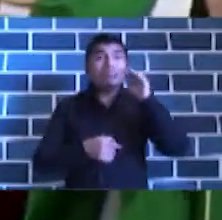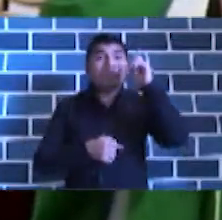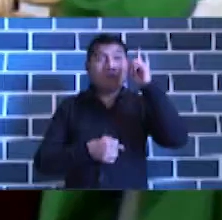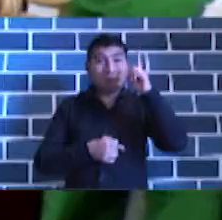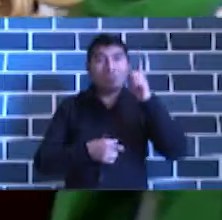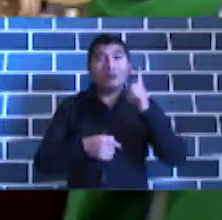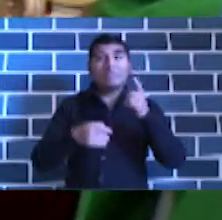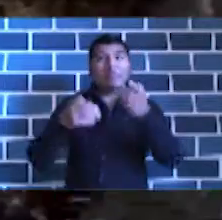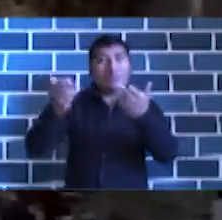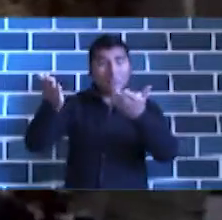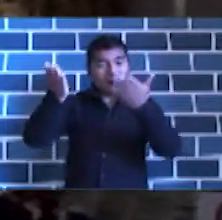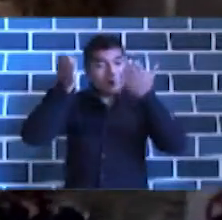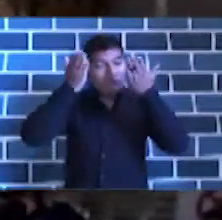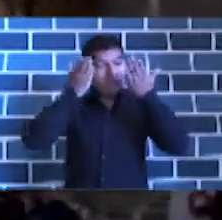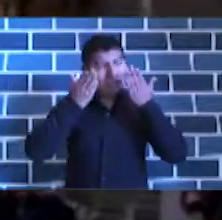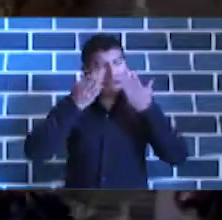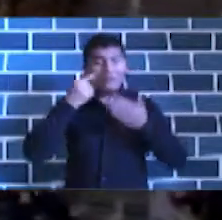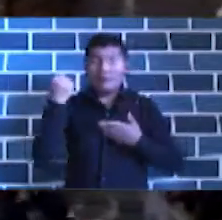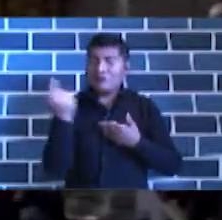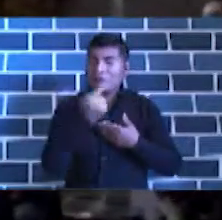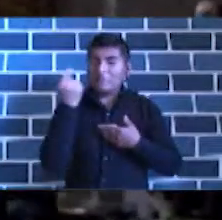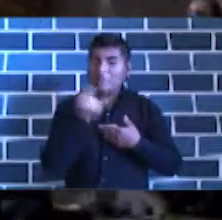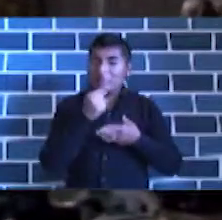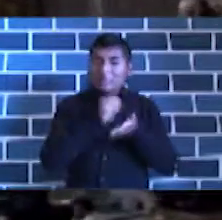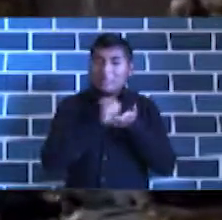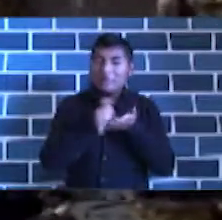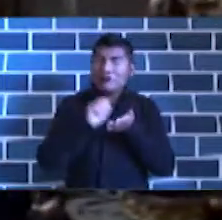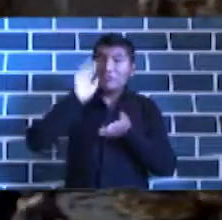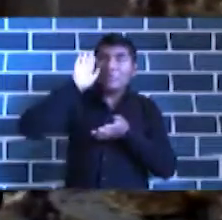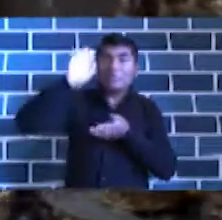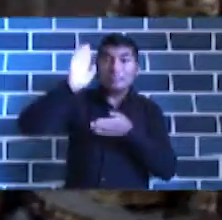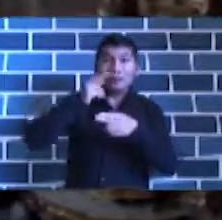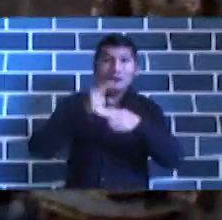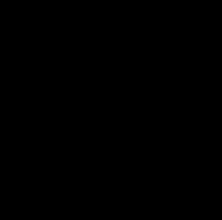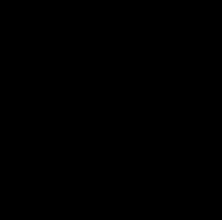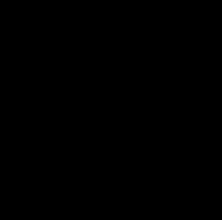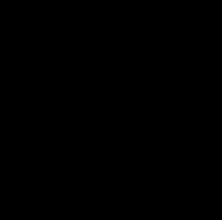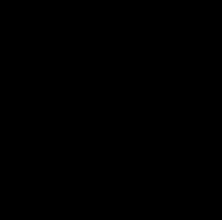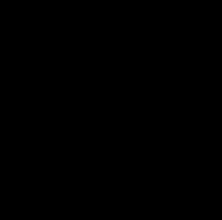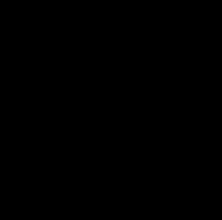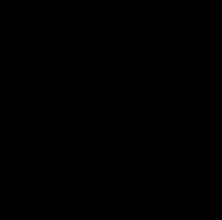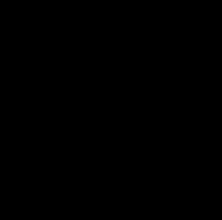Dios nos tendrá por siempre escrito en su corazón.